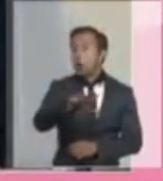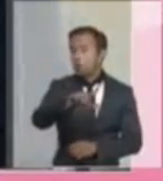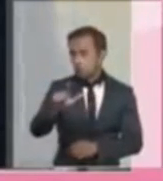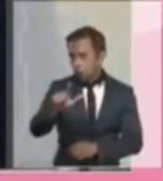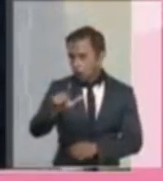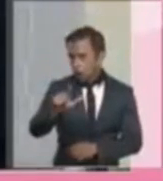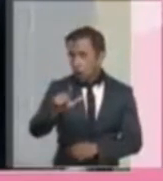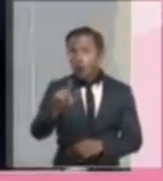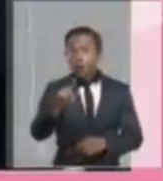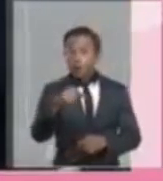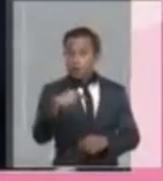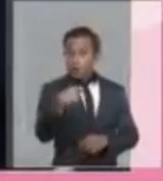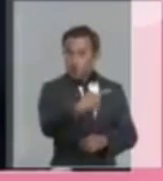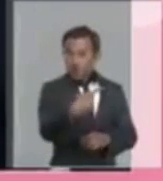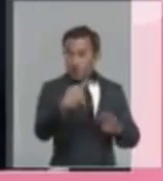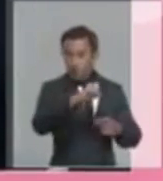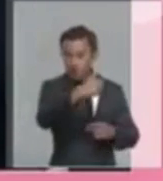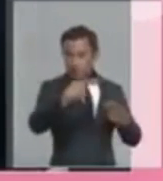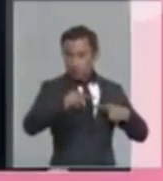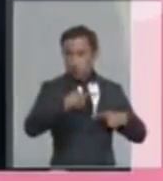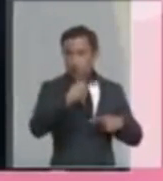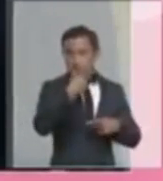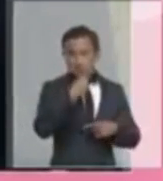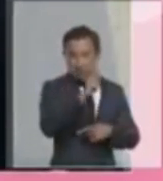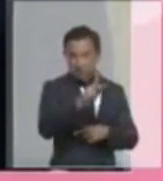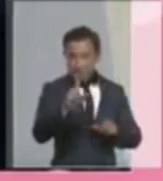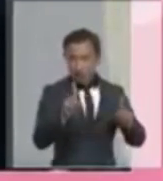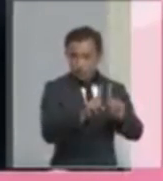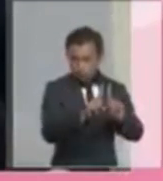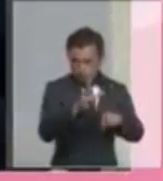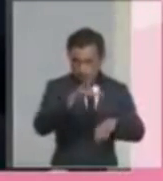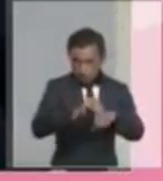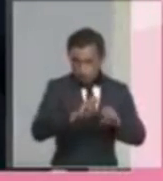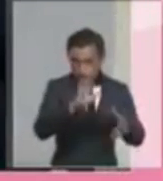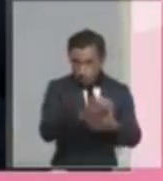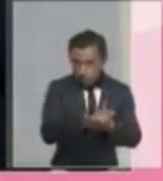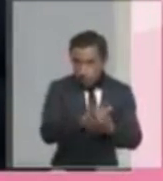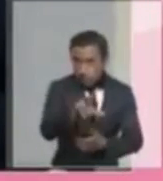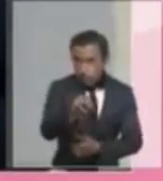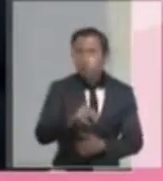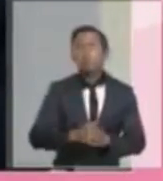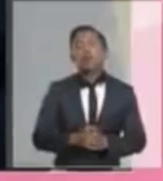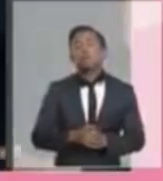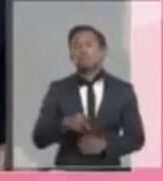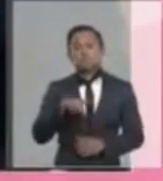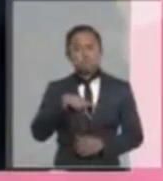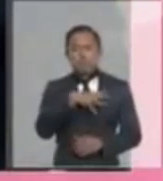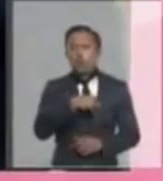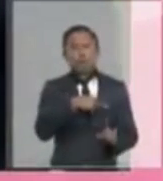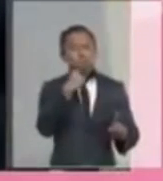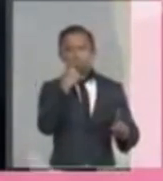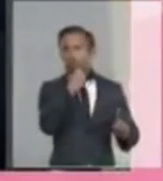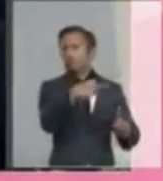mismo sexo? Mis hijos, como cualquier persona, tienen toda la libertad de realizar su vida con quien quiera,